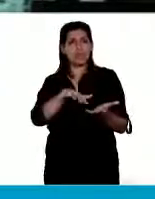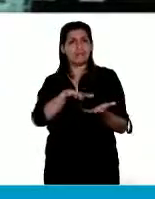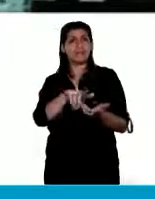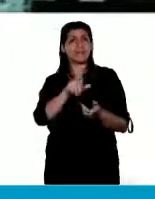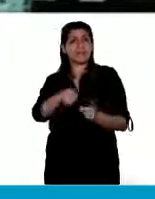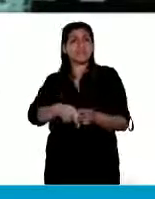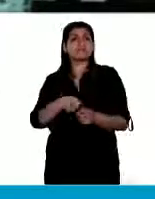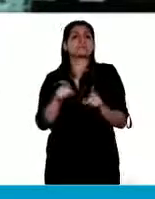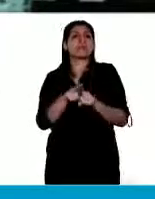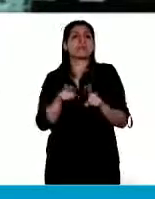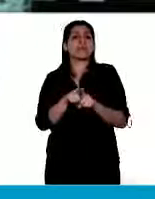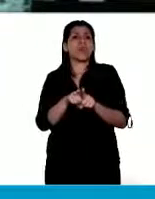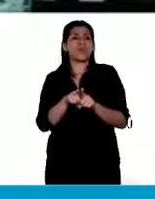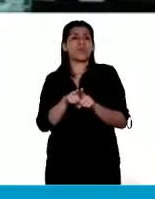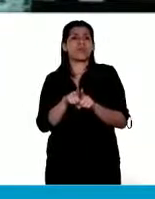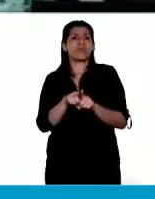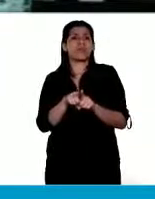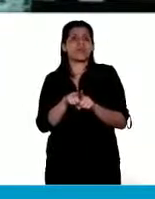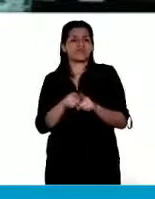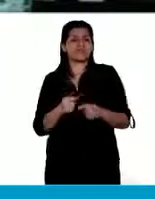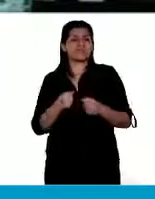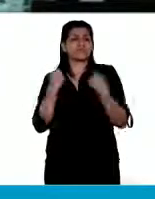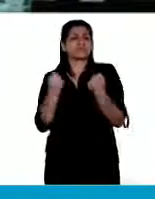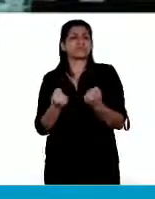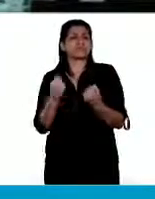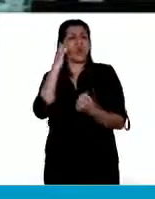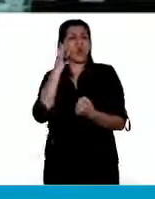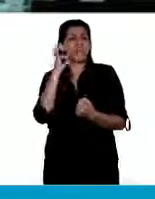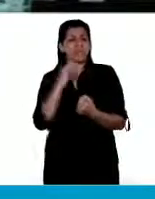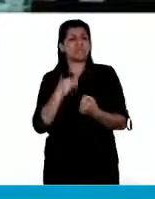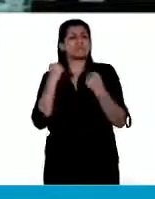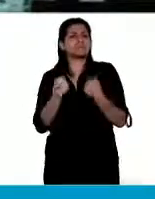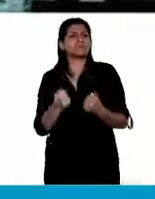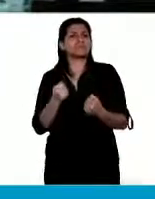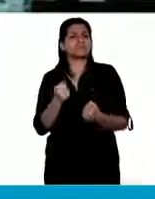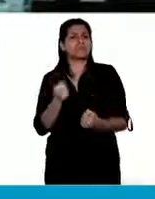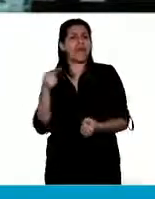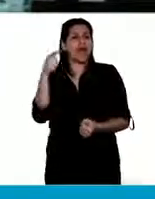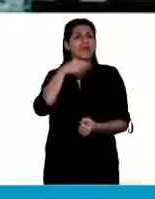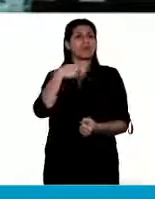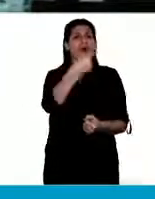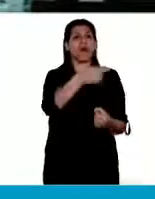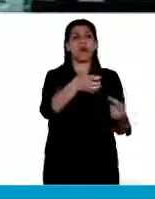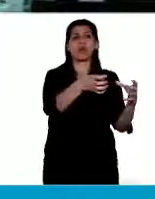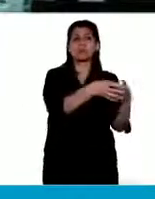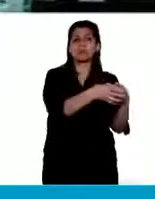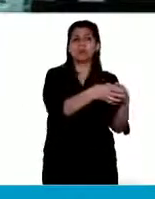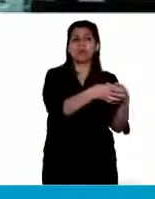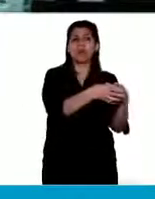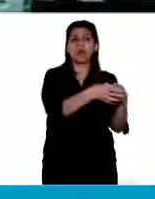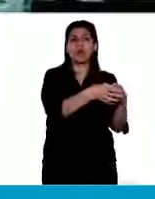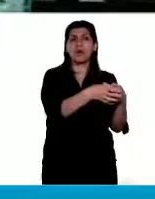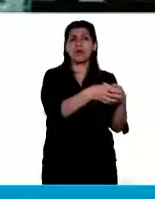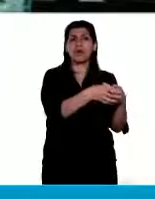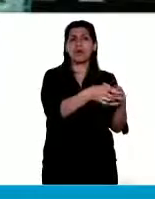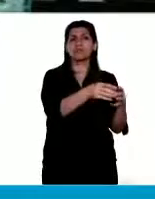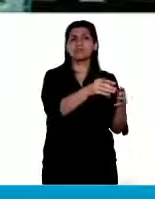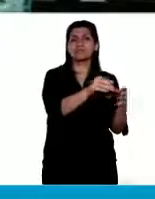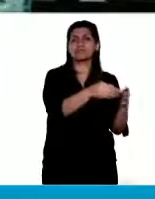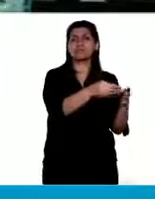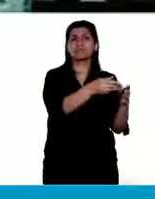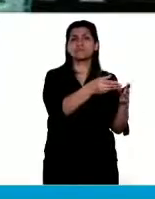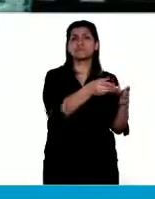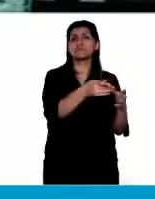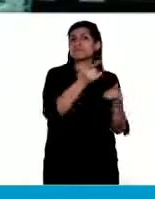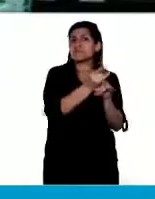todos lados y lo vamos a sostener, que quieran acusar a nuestro sector de destituyente, porque siempre vamos a estar al